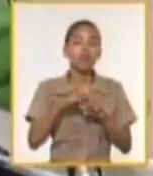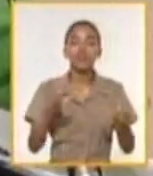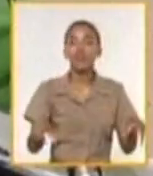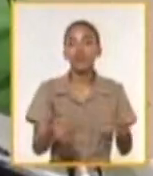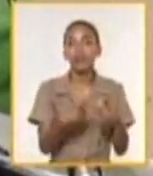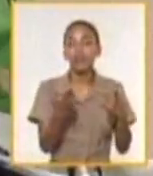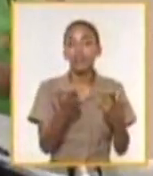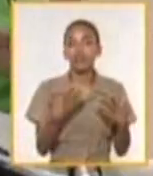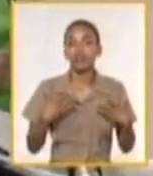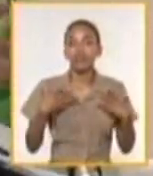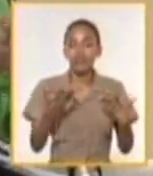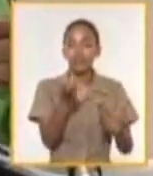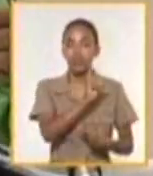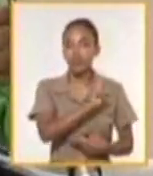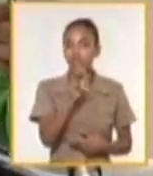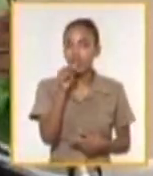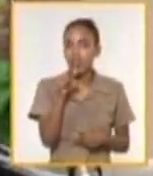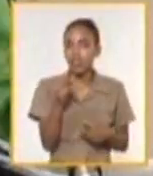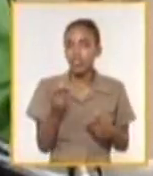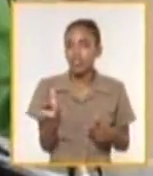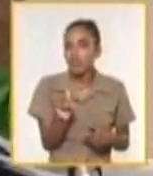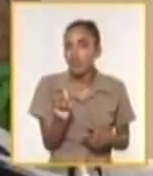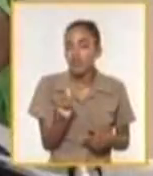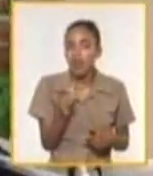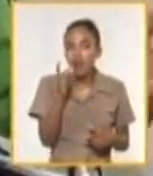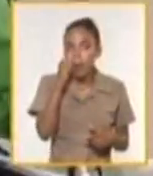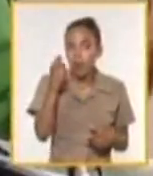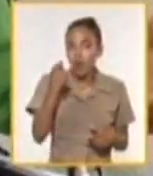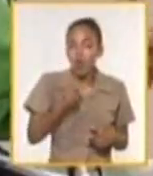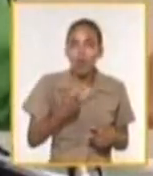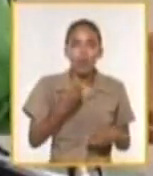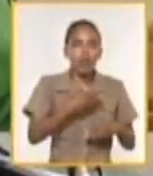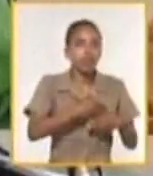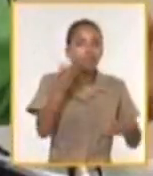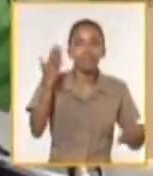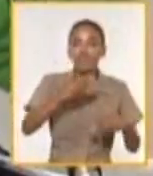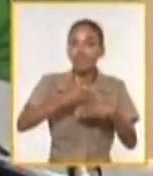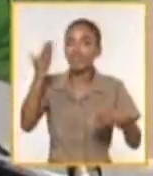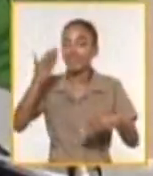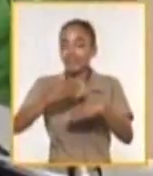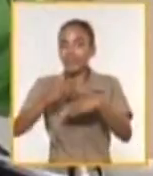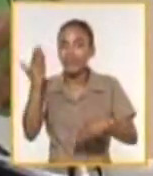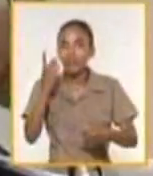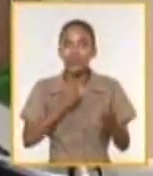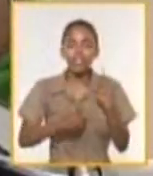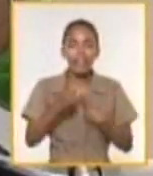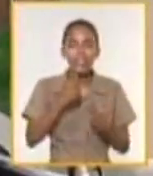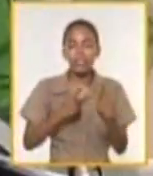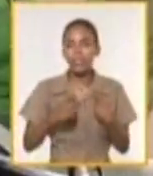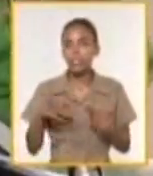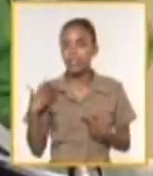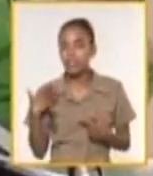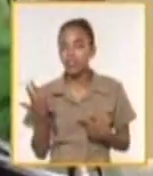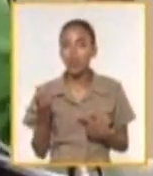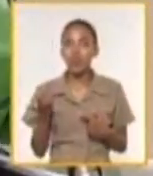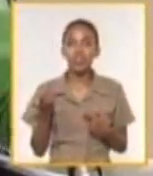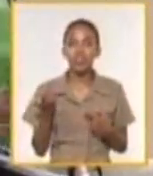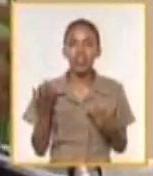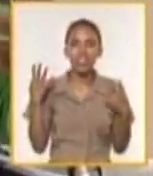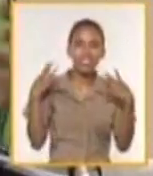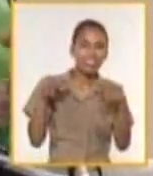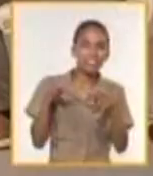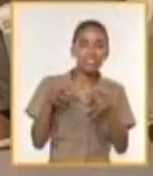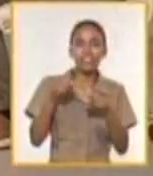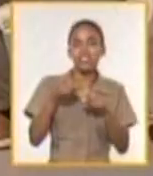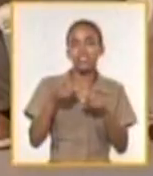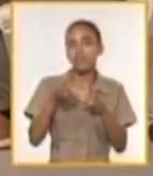revolucionaria. Es un hombre que logra romper con los cánones trillados, con las cuestiones, digamos, más teoricistas y metodológicas,